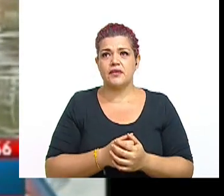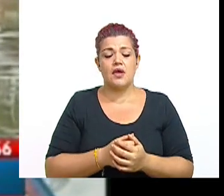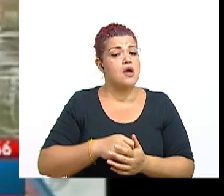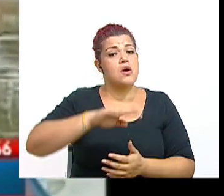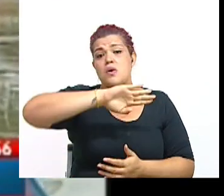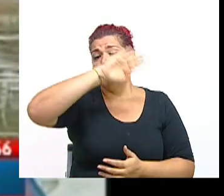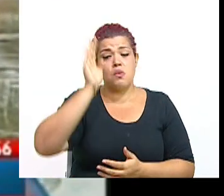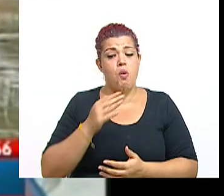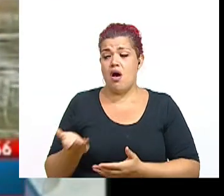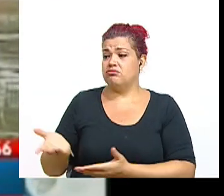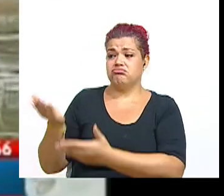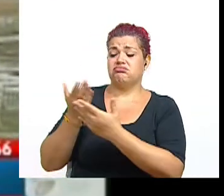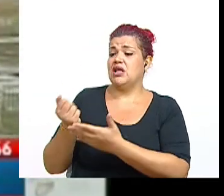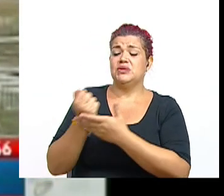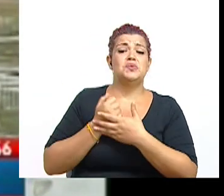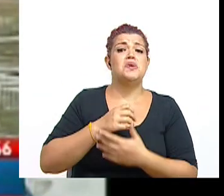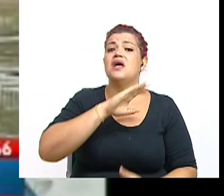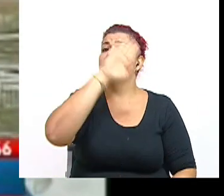la ayuda.